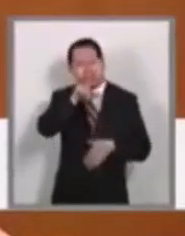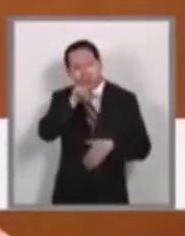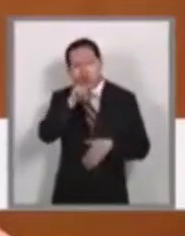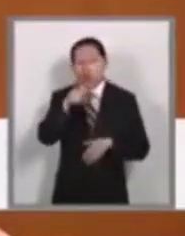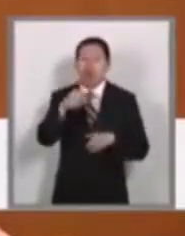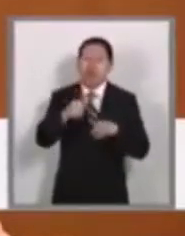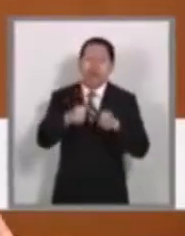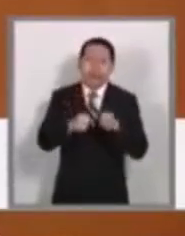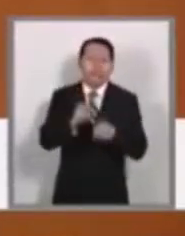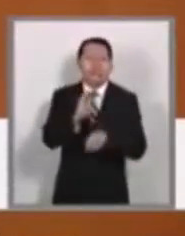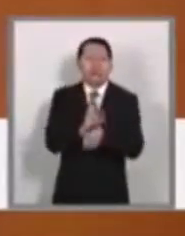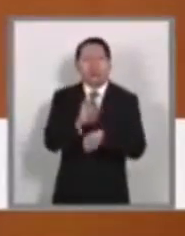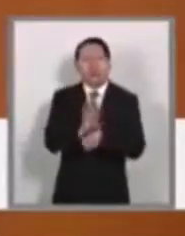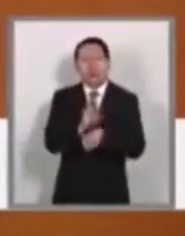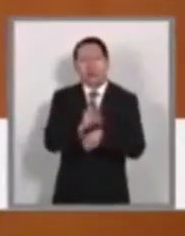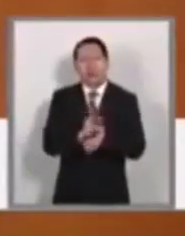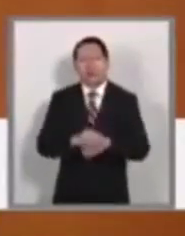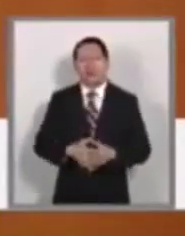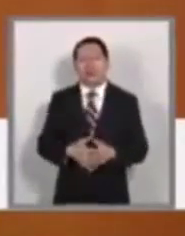huevo.